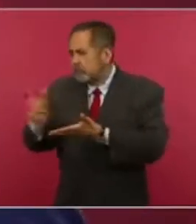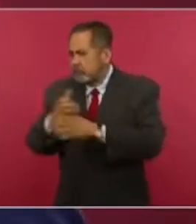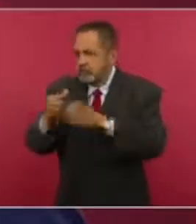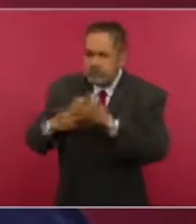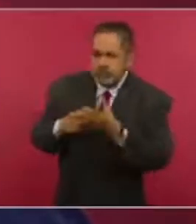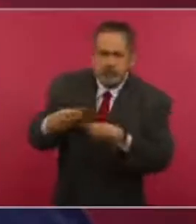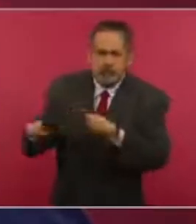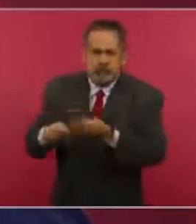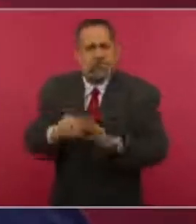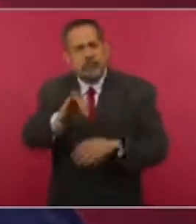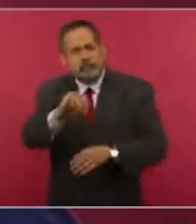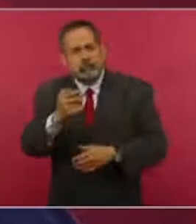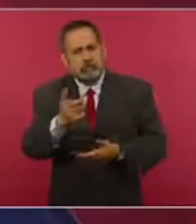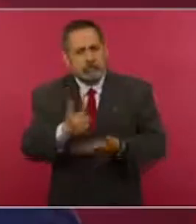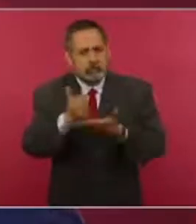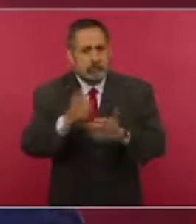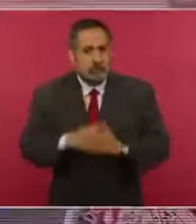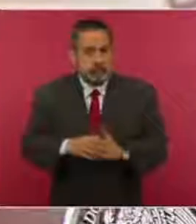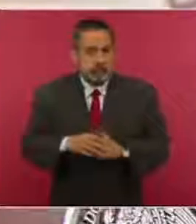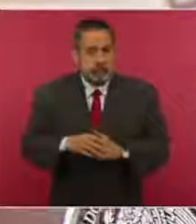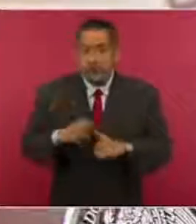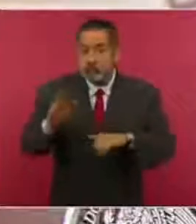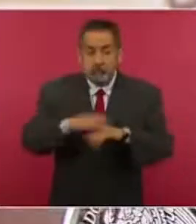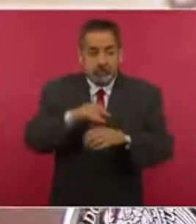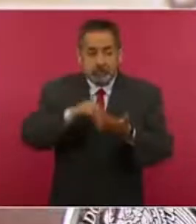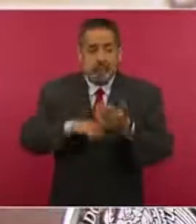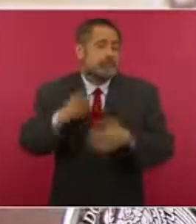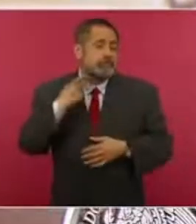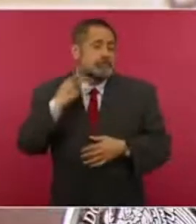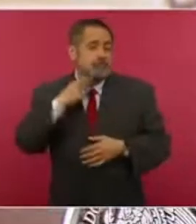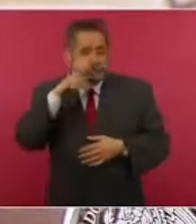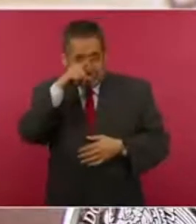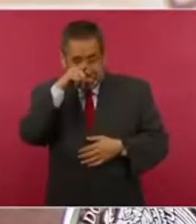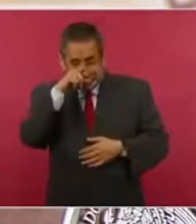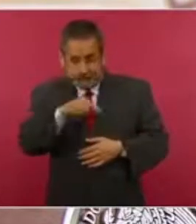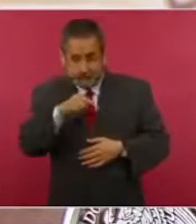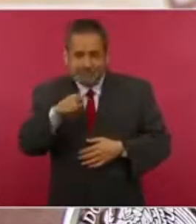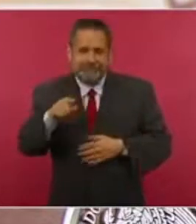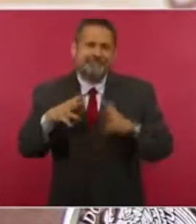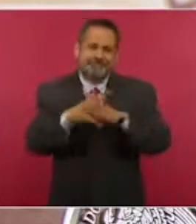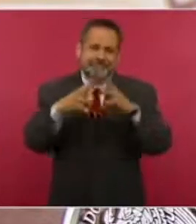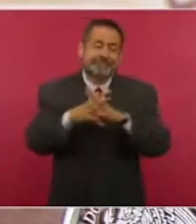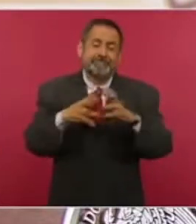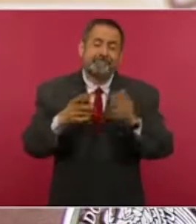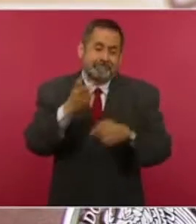Porque por falla de la política hay guerra.